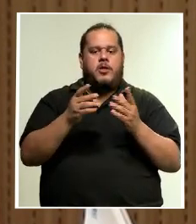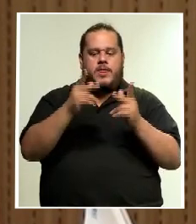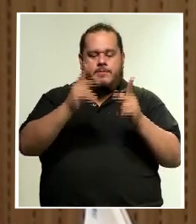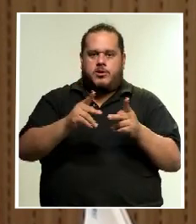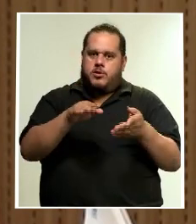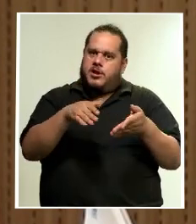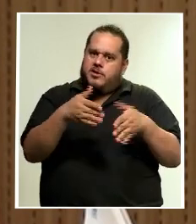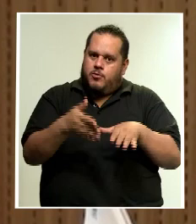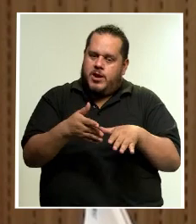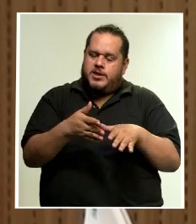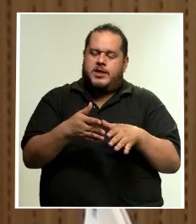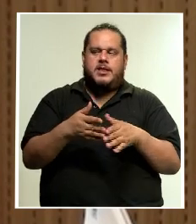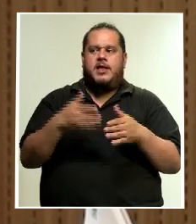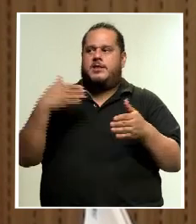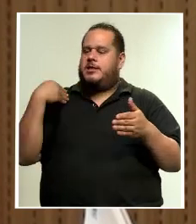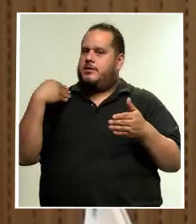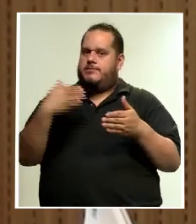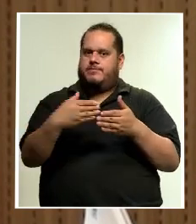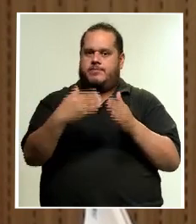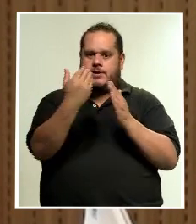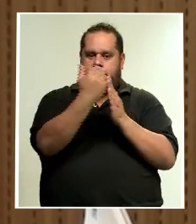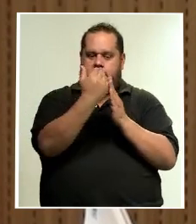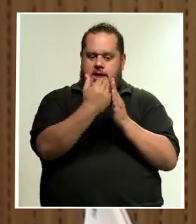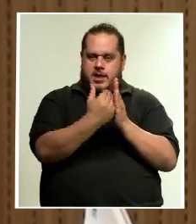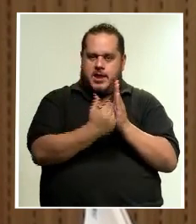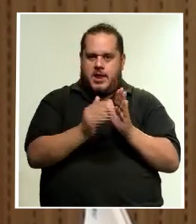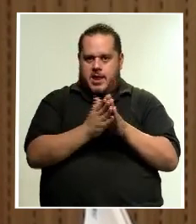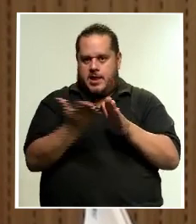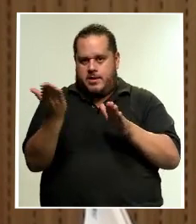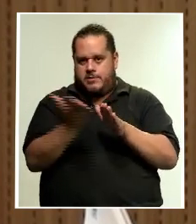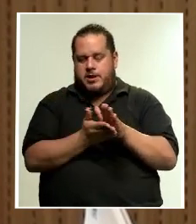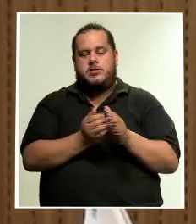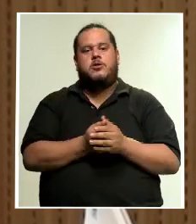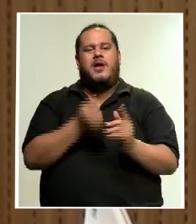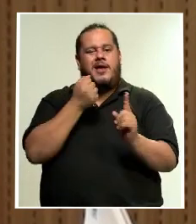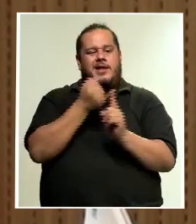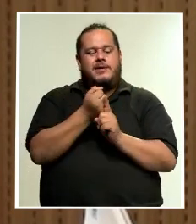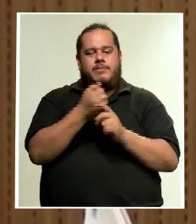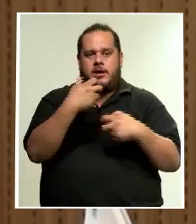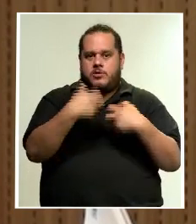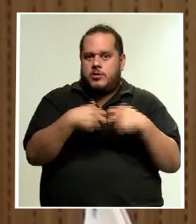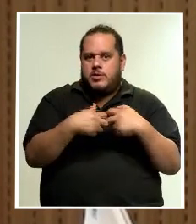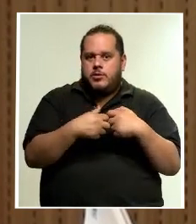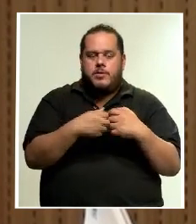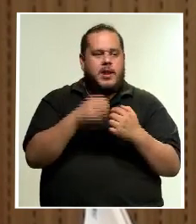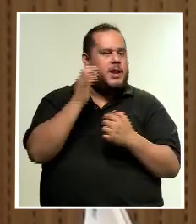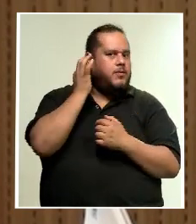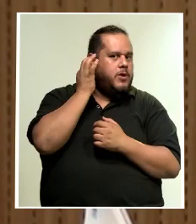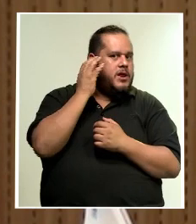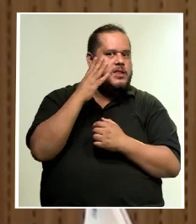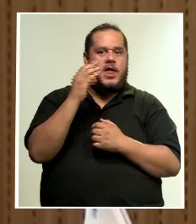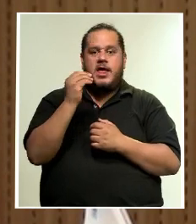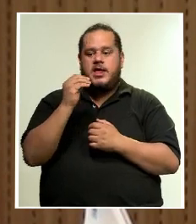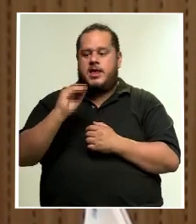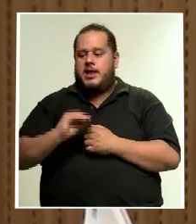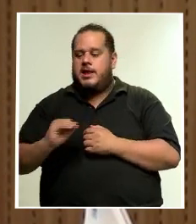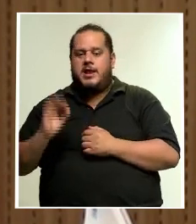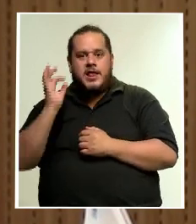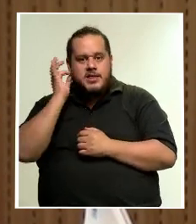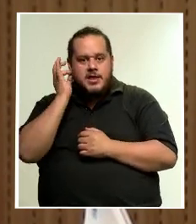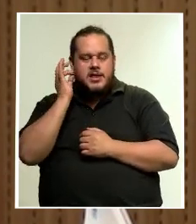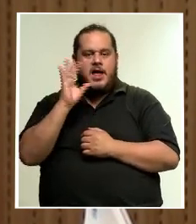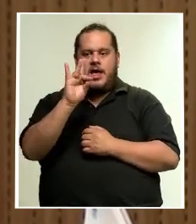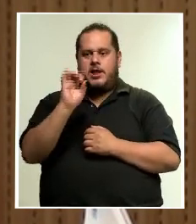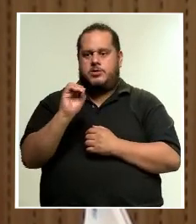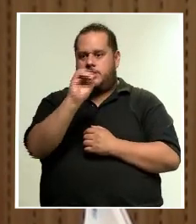año desde que existen registros en la ONU. Nos preocupa especialmente el impacto del conflicto en las mujeres y las niñas. Alrededor del 80% de